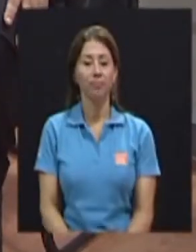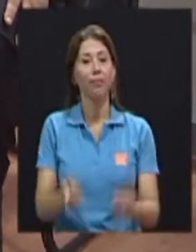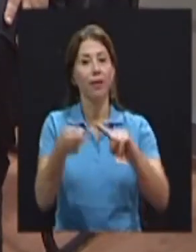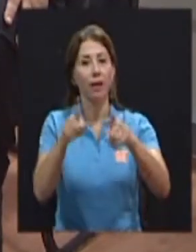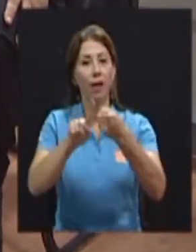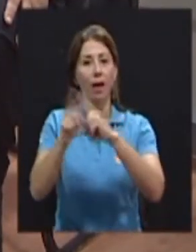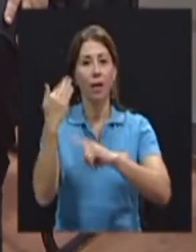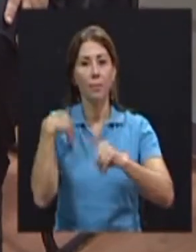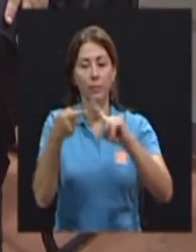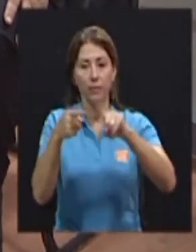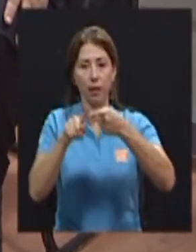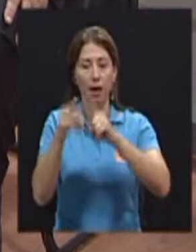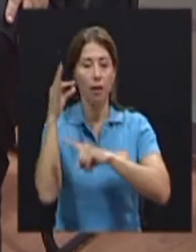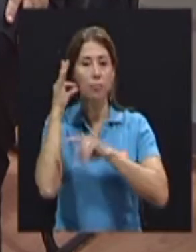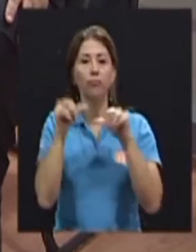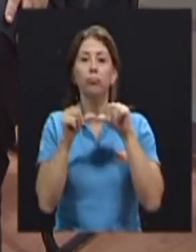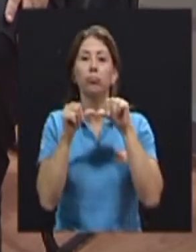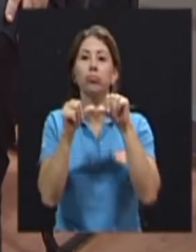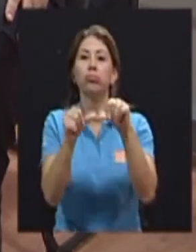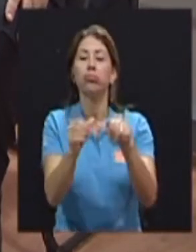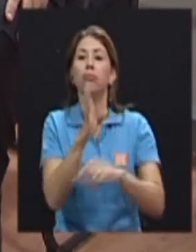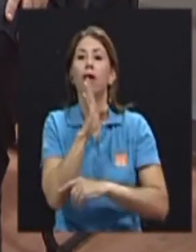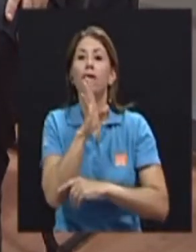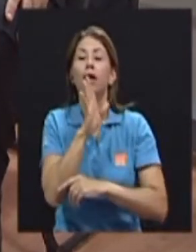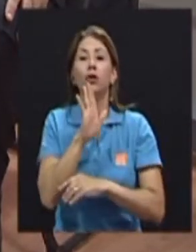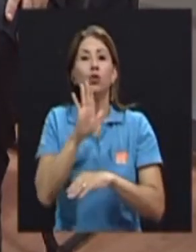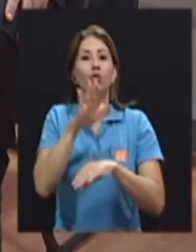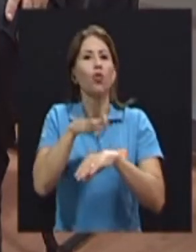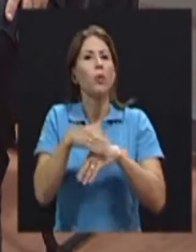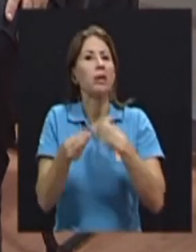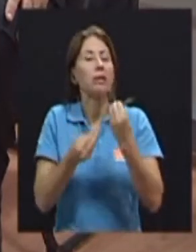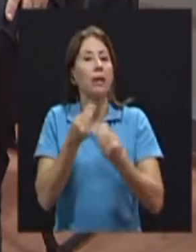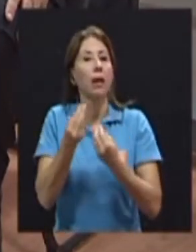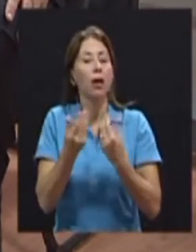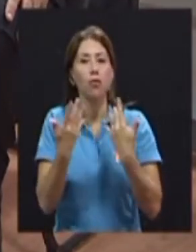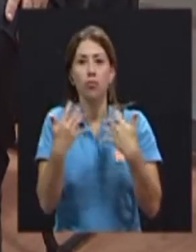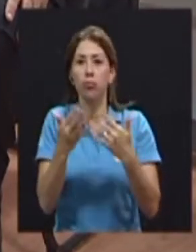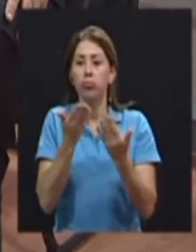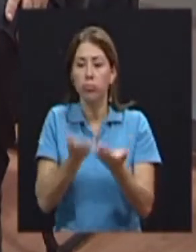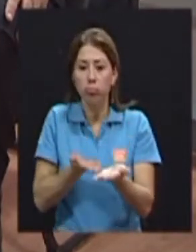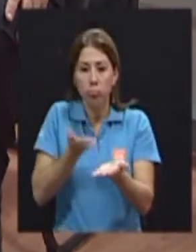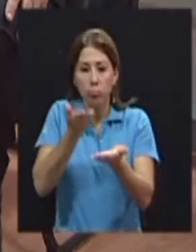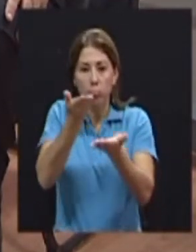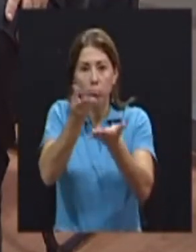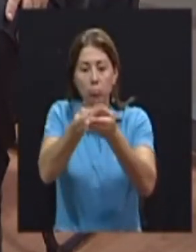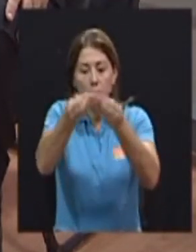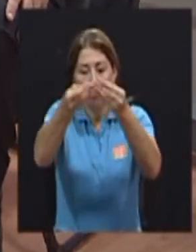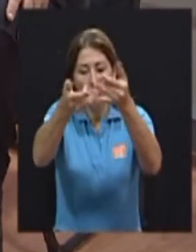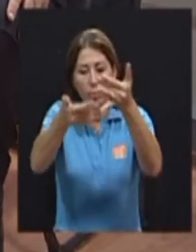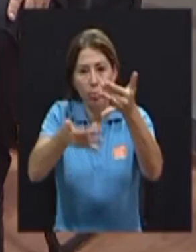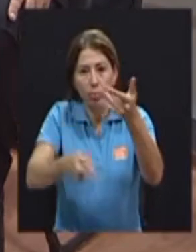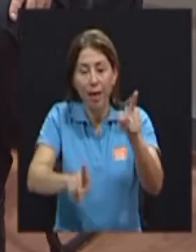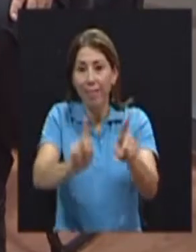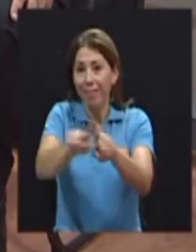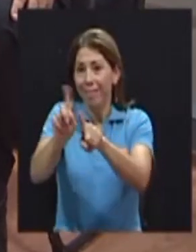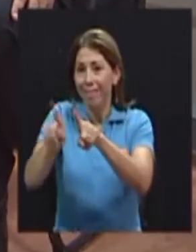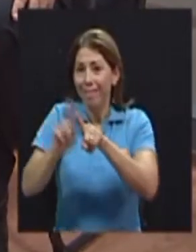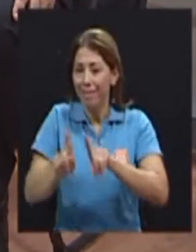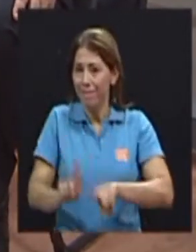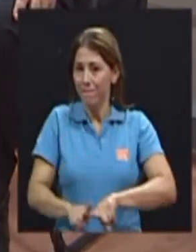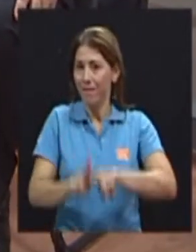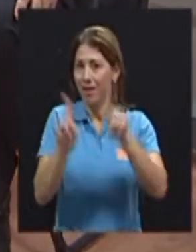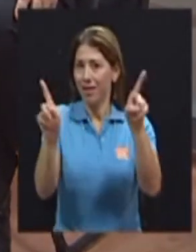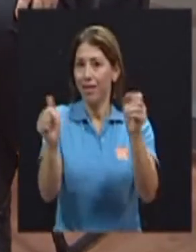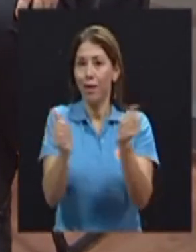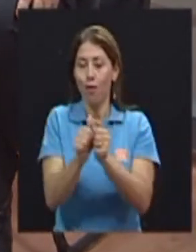Continuamos, amigas y amigos, conversando sobre esta oferta novedosa, sobre esta oferta diferente, sobre esta oferta con